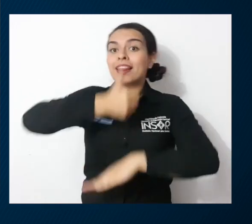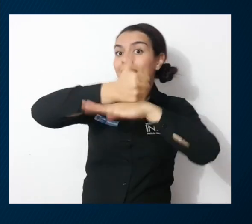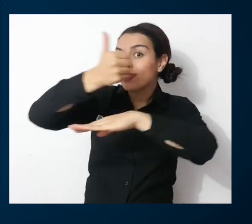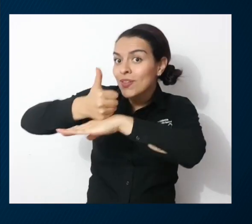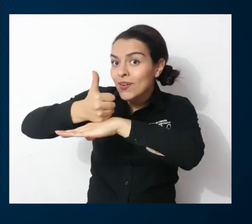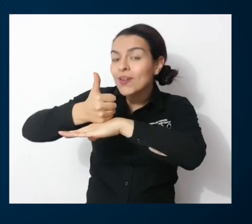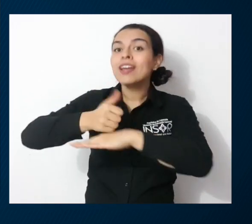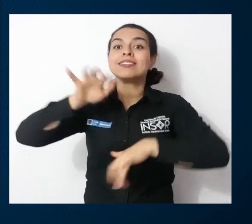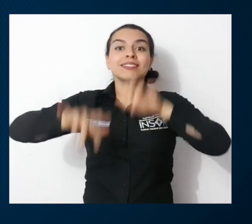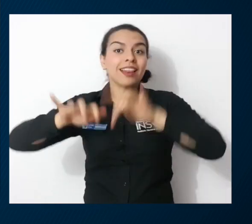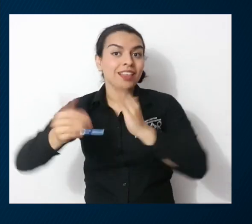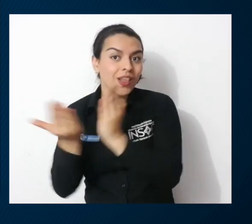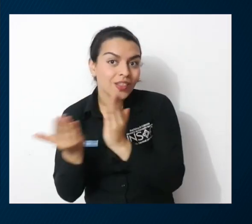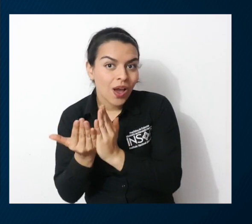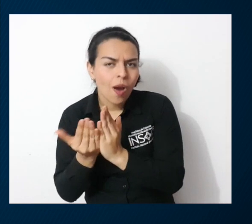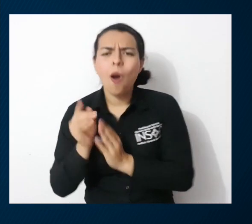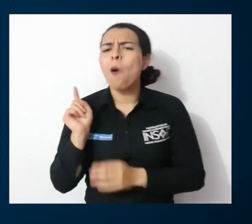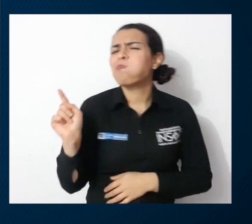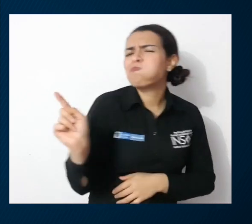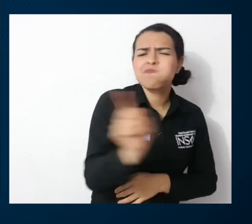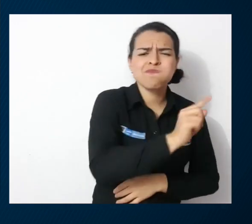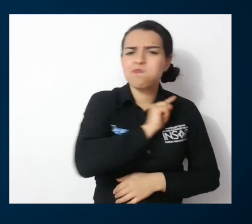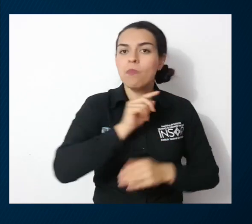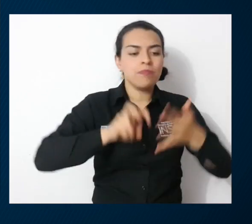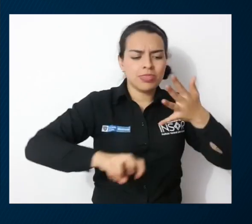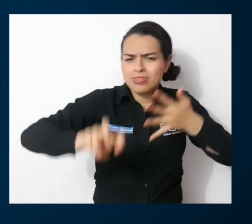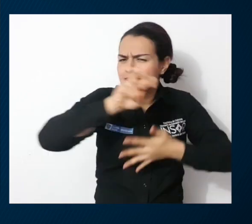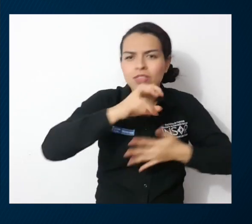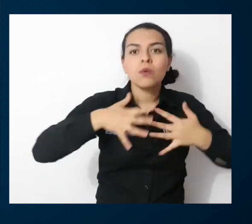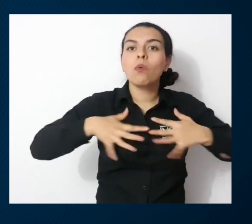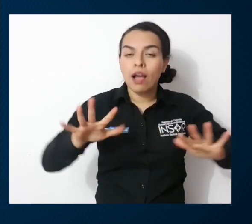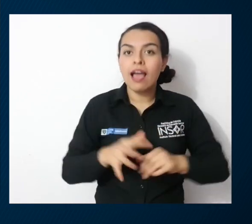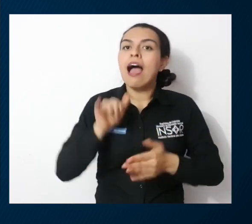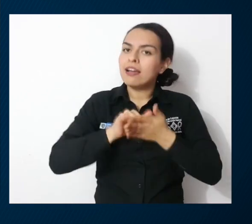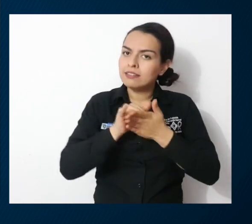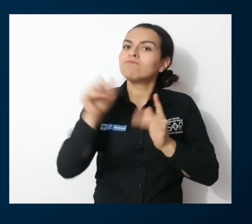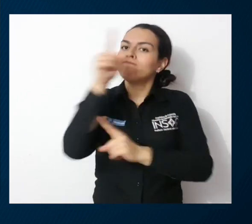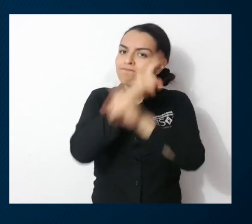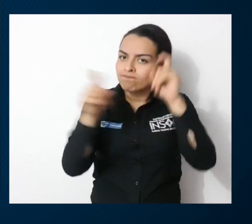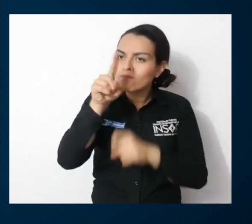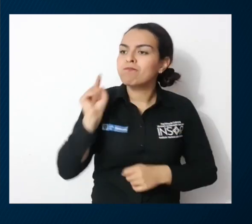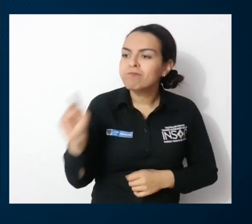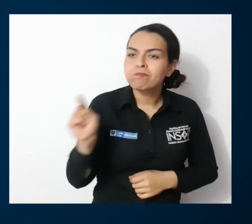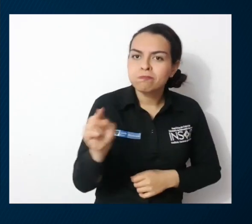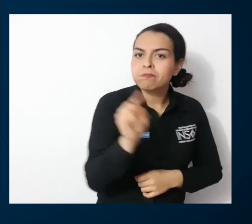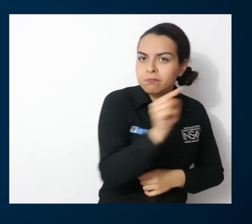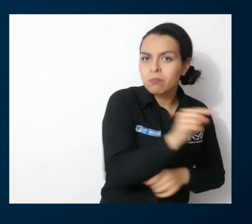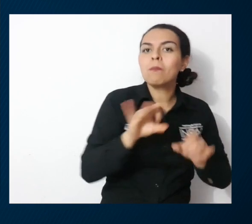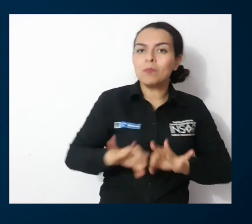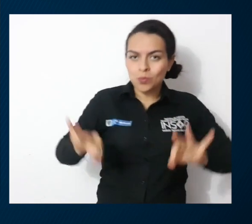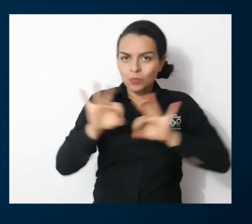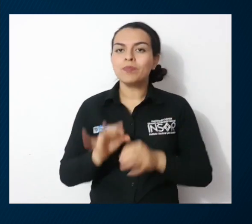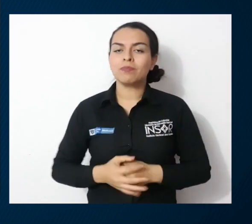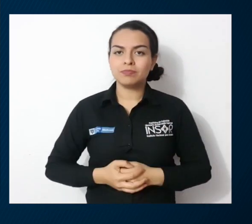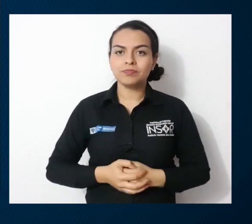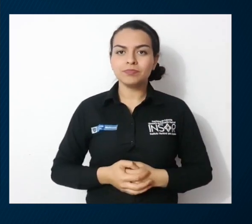en la comunidad educativa, suceden en la Secretaría de Educación, en el ministerio, en los distintos niveles. Esa es la pregunta que nos tenemos que